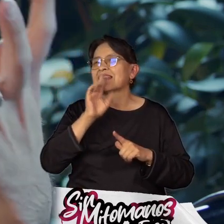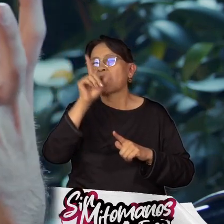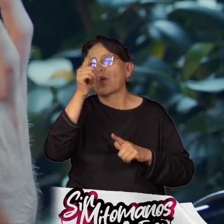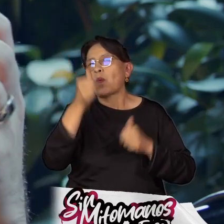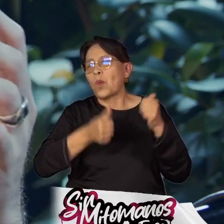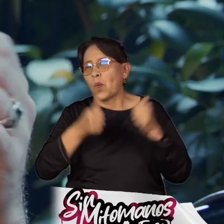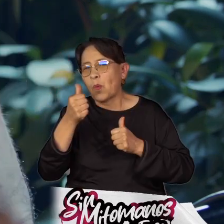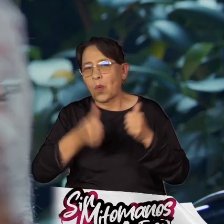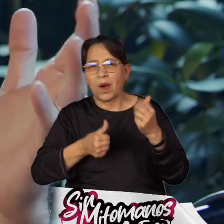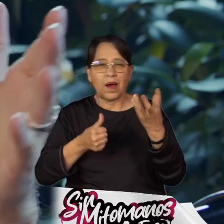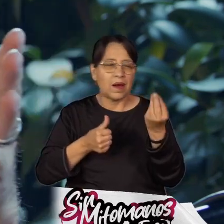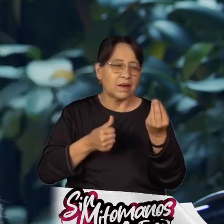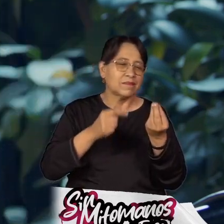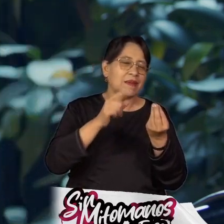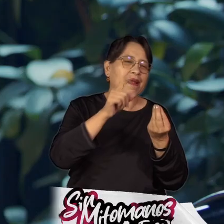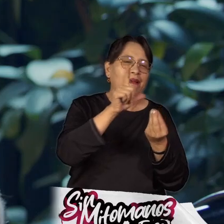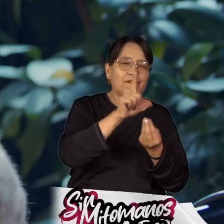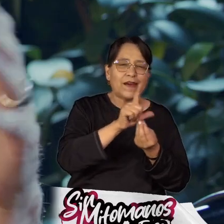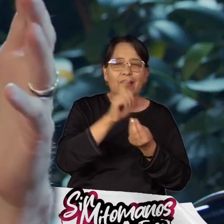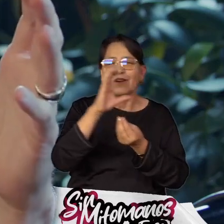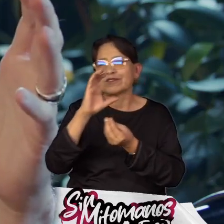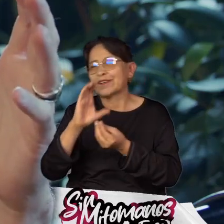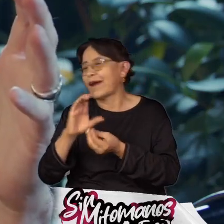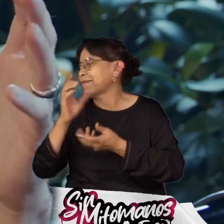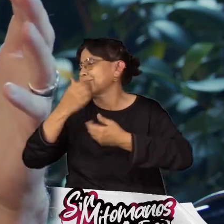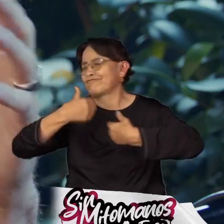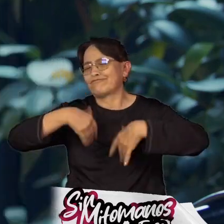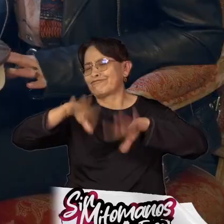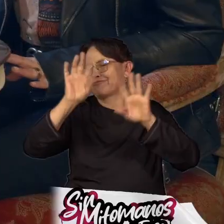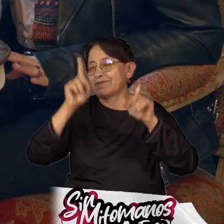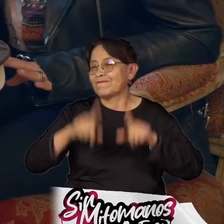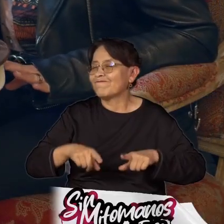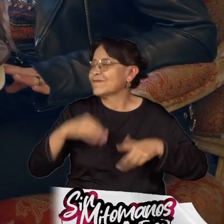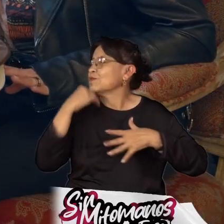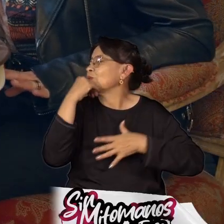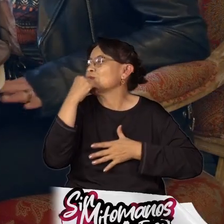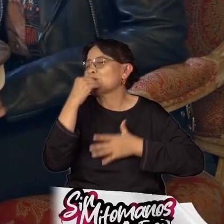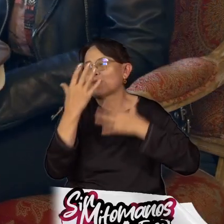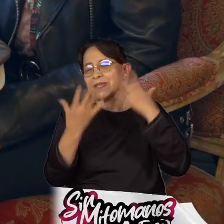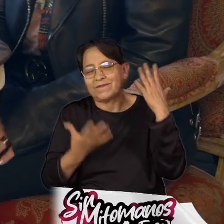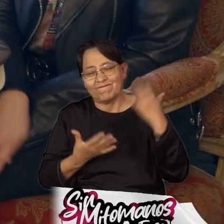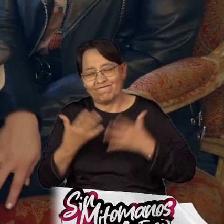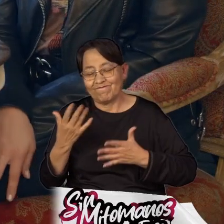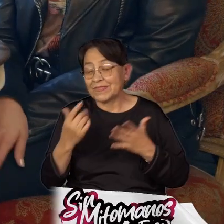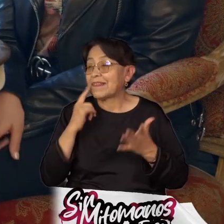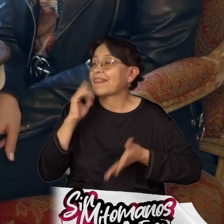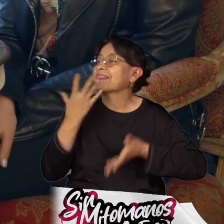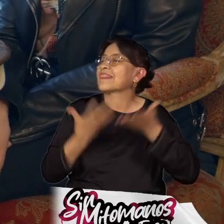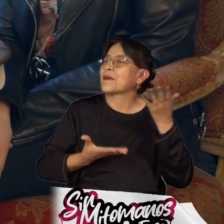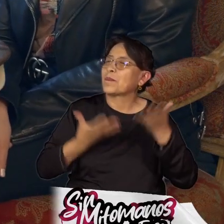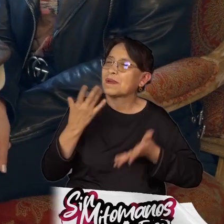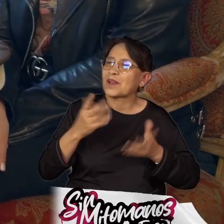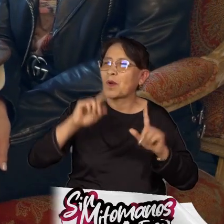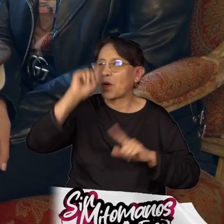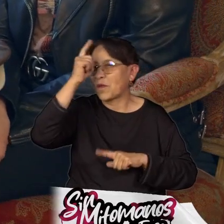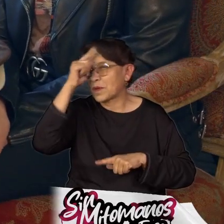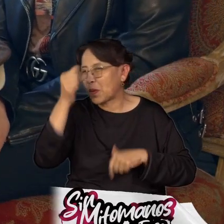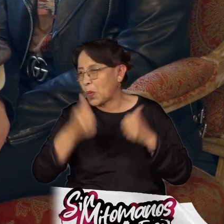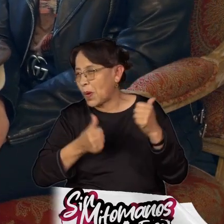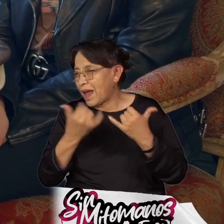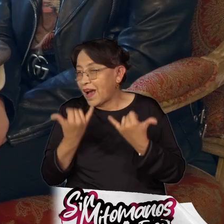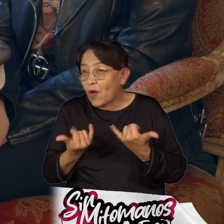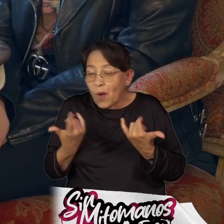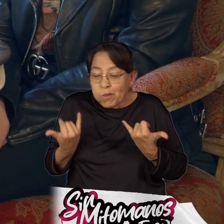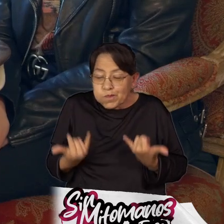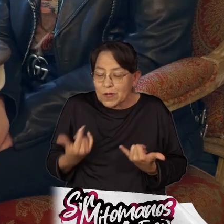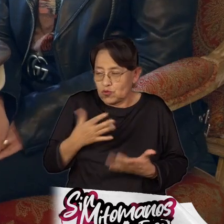del tipo de gobierno, si es derecha, centro, izquierda. Pero ya estás diciendo que no estás ni a favor ni en No, contra. solamente estoy diciendo que depende mucho de qué tipo de gobierno